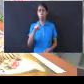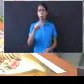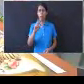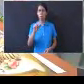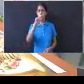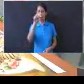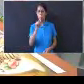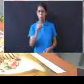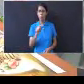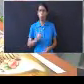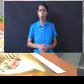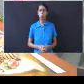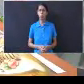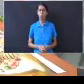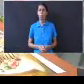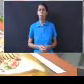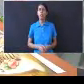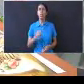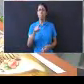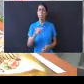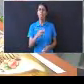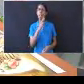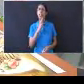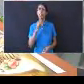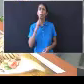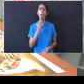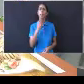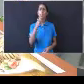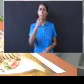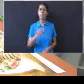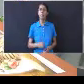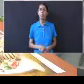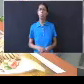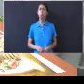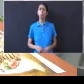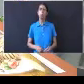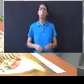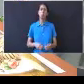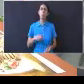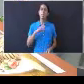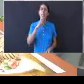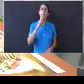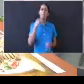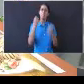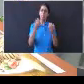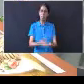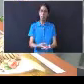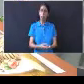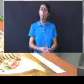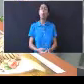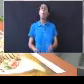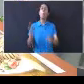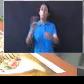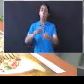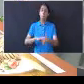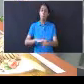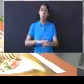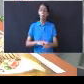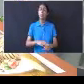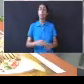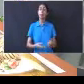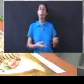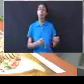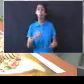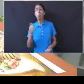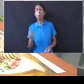gastó tanto, más el diez por ciento de una vez ahí. Y ahí no dice nada. Pero hay gente que sí le cuesta soltar un poquito